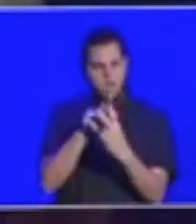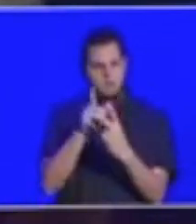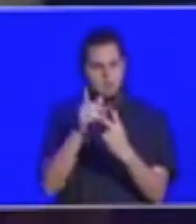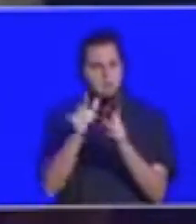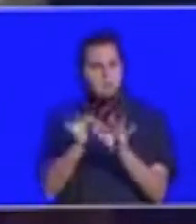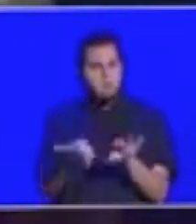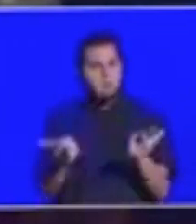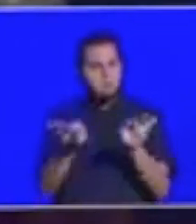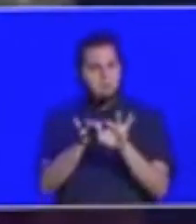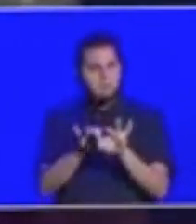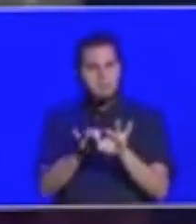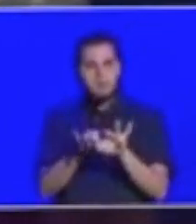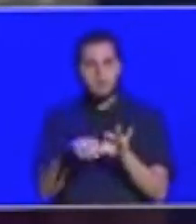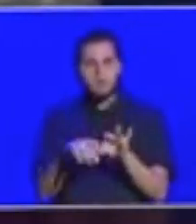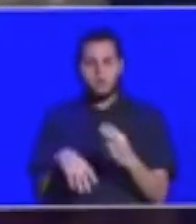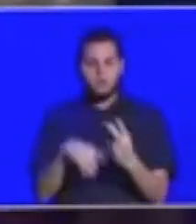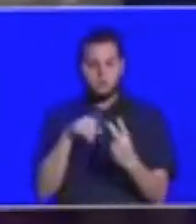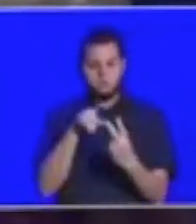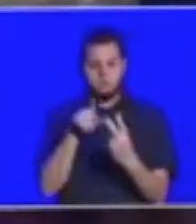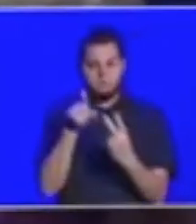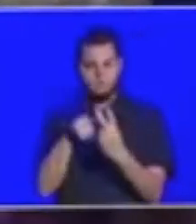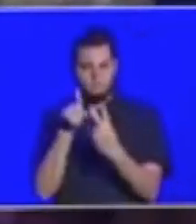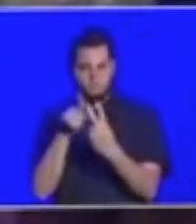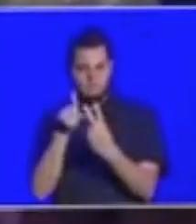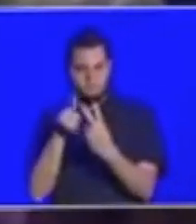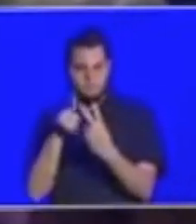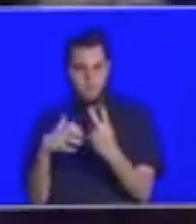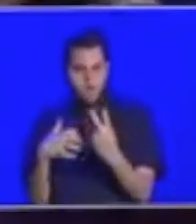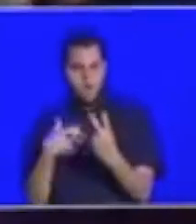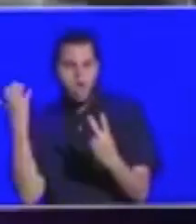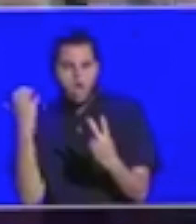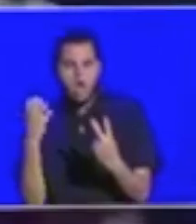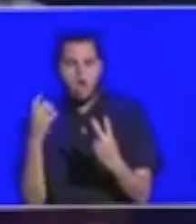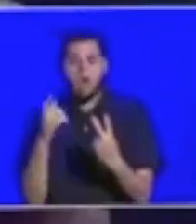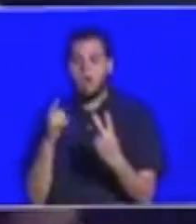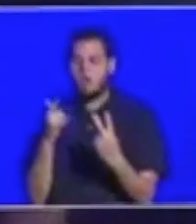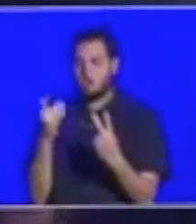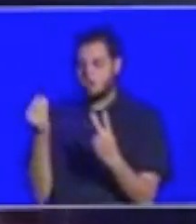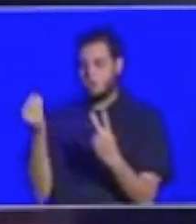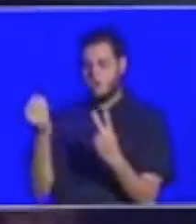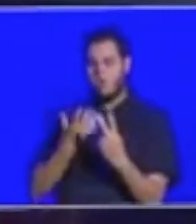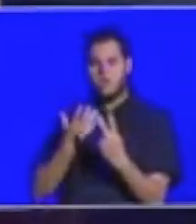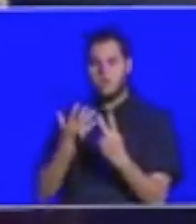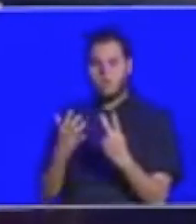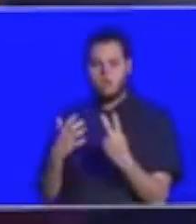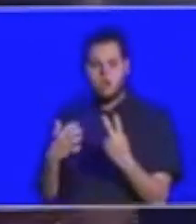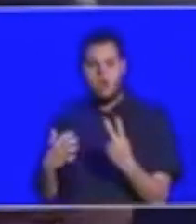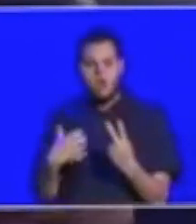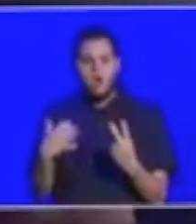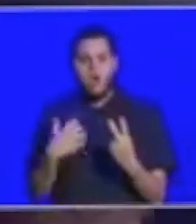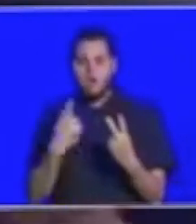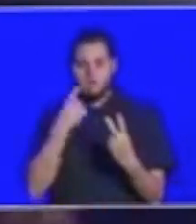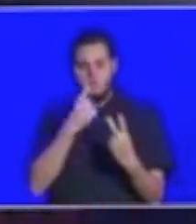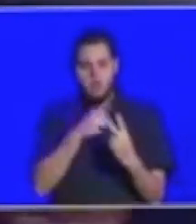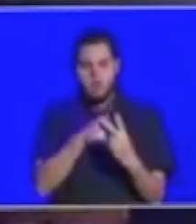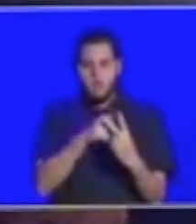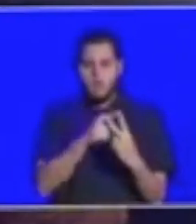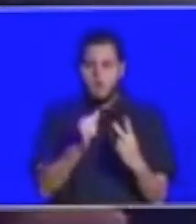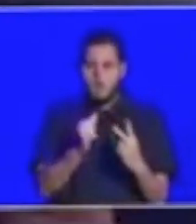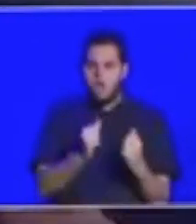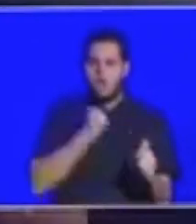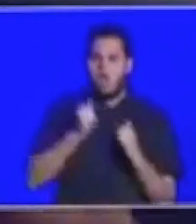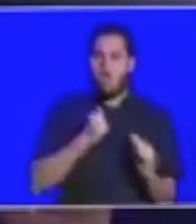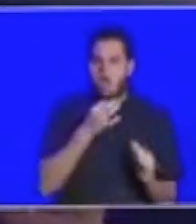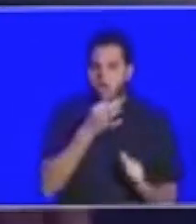de irritación, molestia o enojo nos puede dar la valentía para hacer algo atrevido, algo